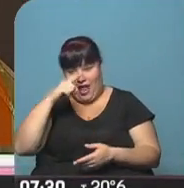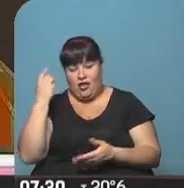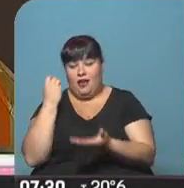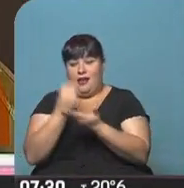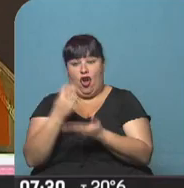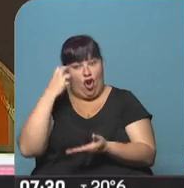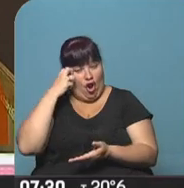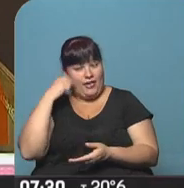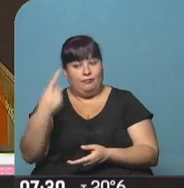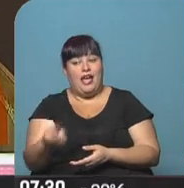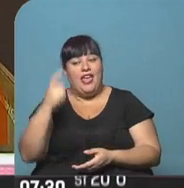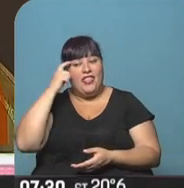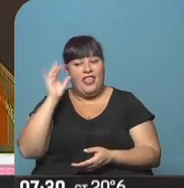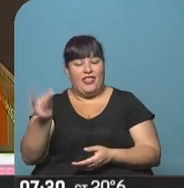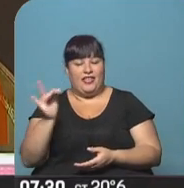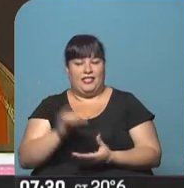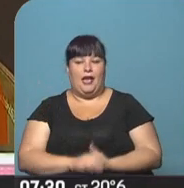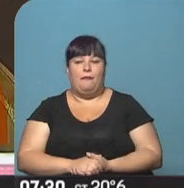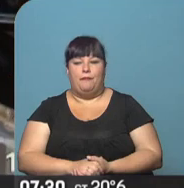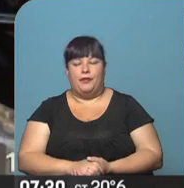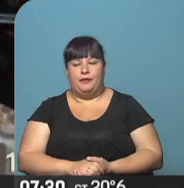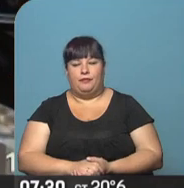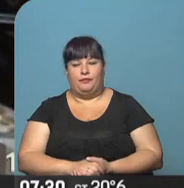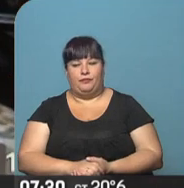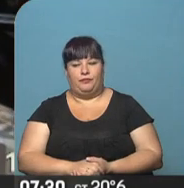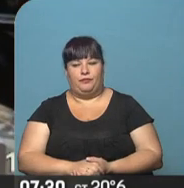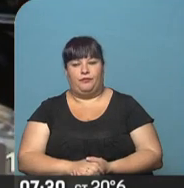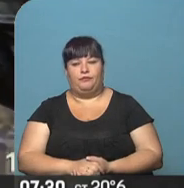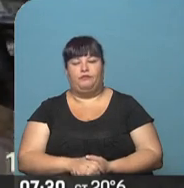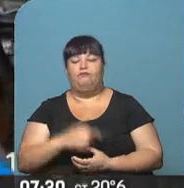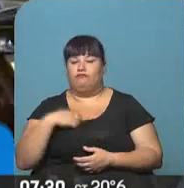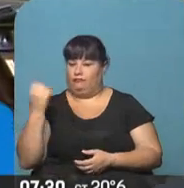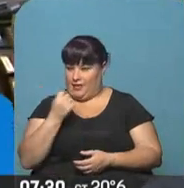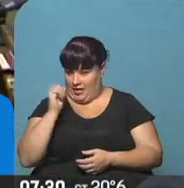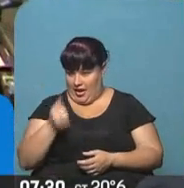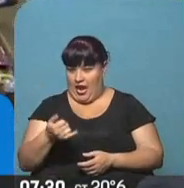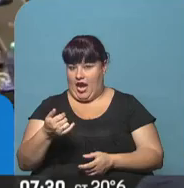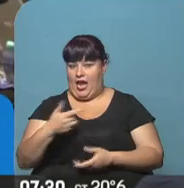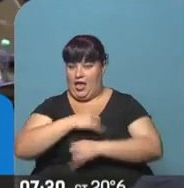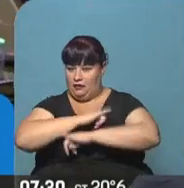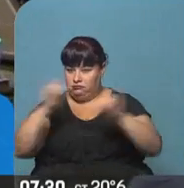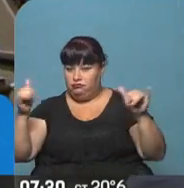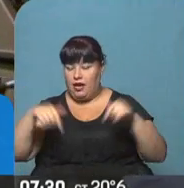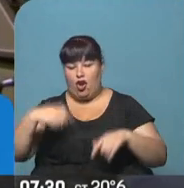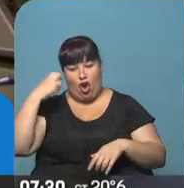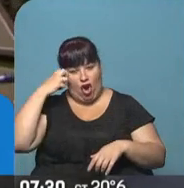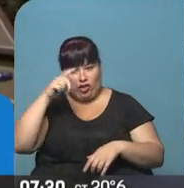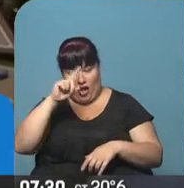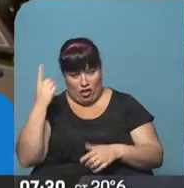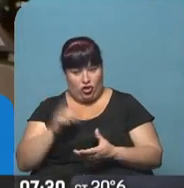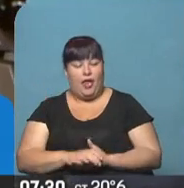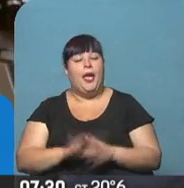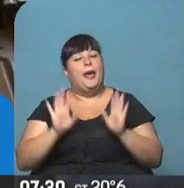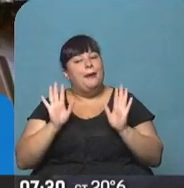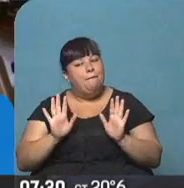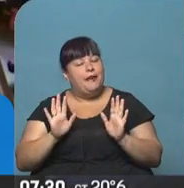al Congreso el próximo 10 de diciembre. Queremos muy fuertemente que nuestra voz se escuche aquí en el Congreso Nacional,